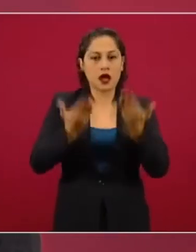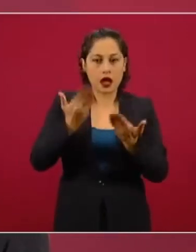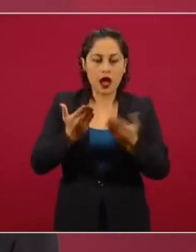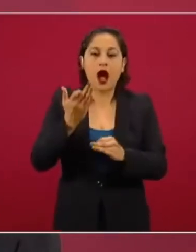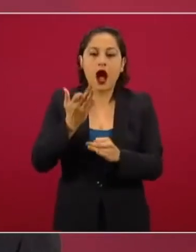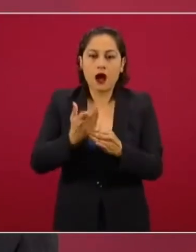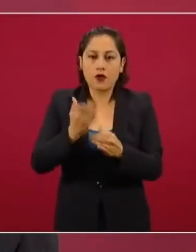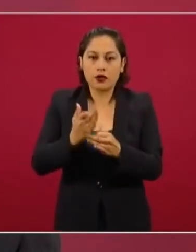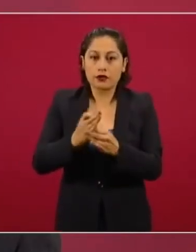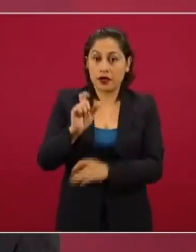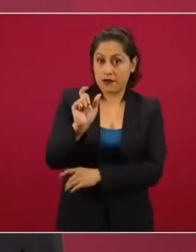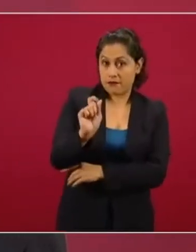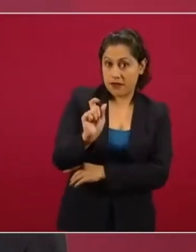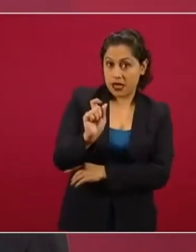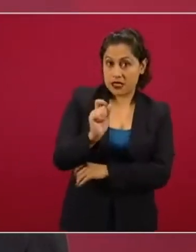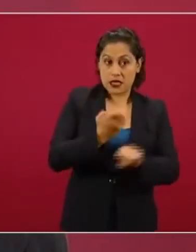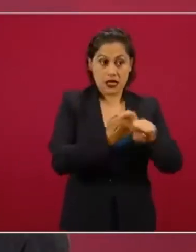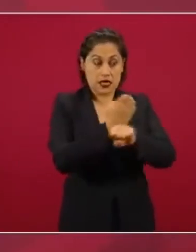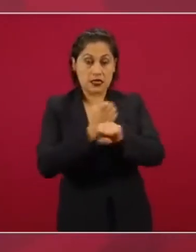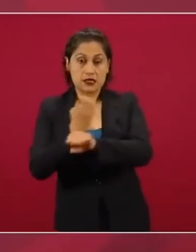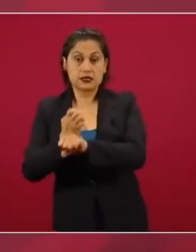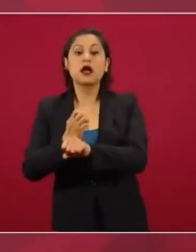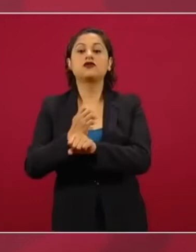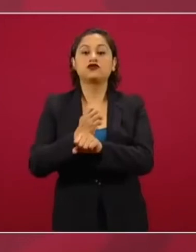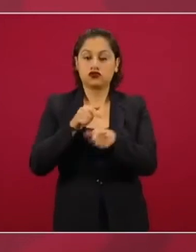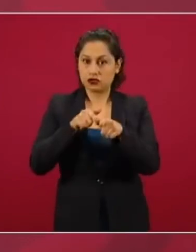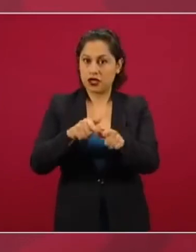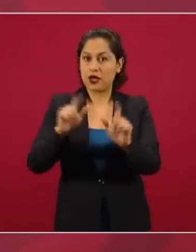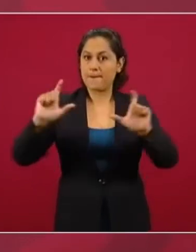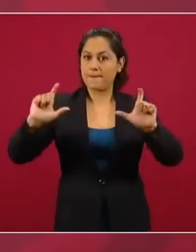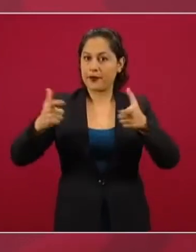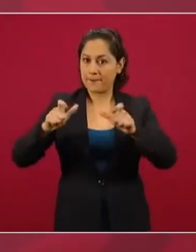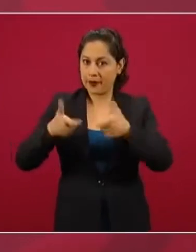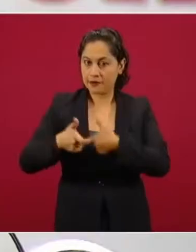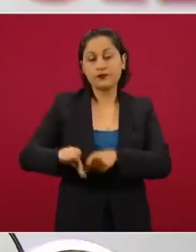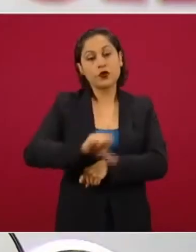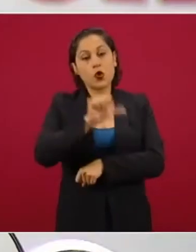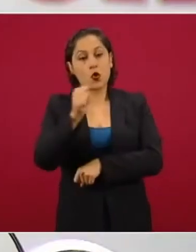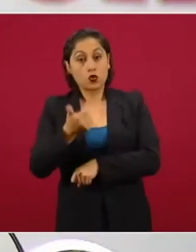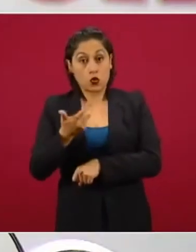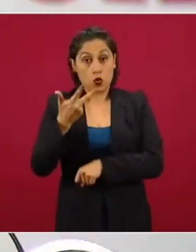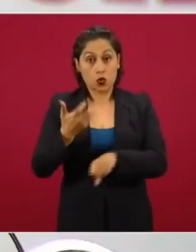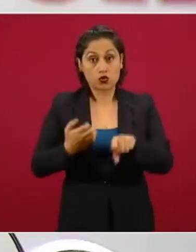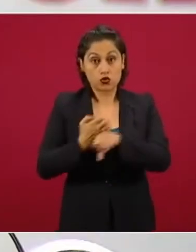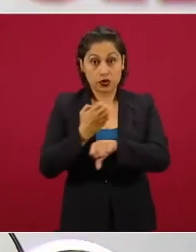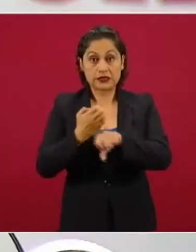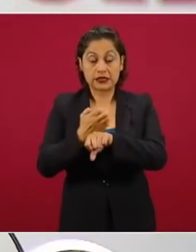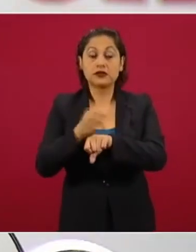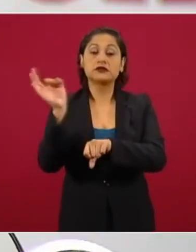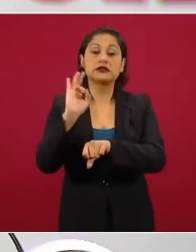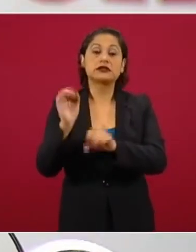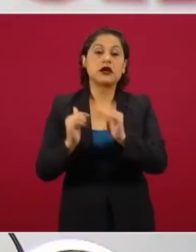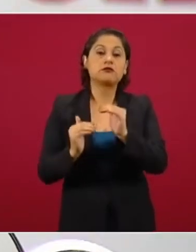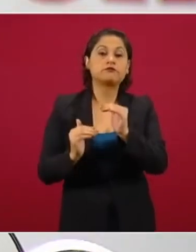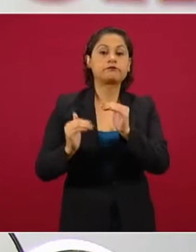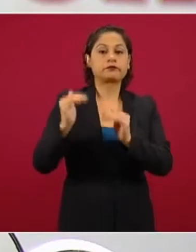estados que tienen curvas epidémicas en descenso y hay 8 estados que pueden tener un cambio hacia arriba.